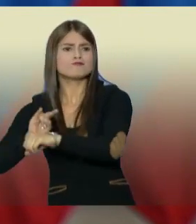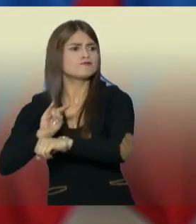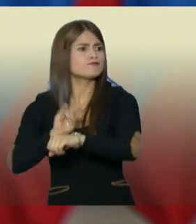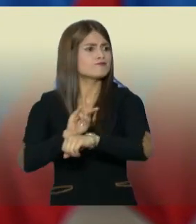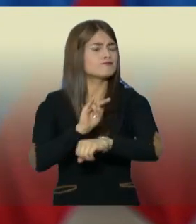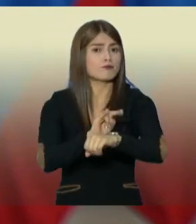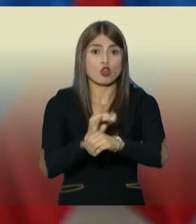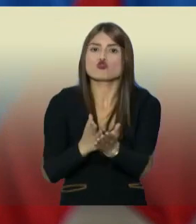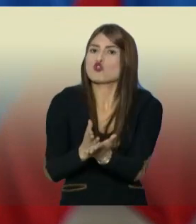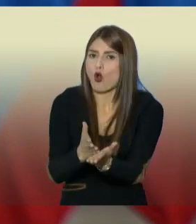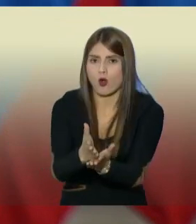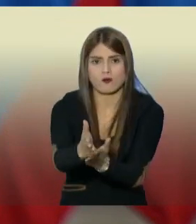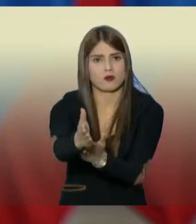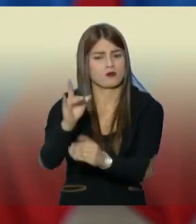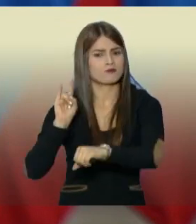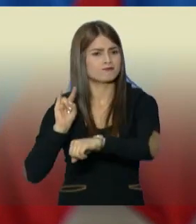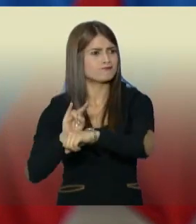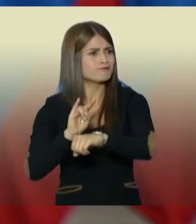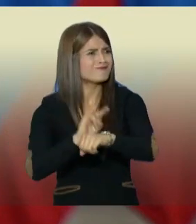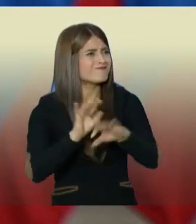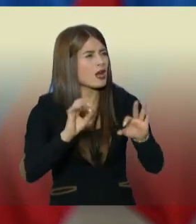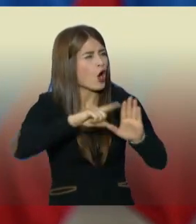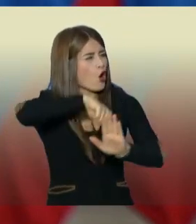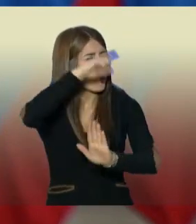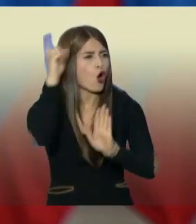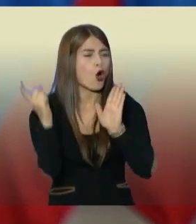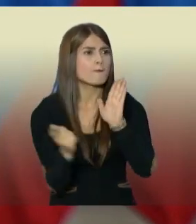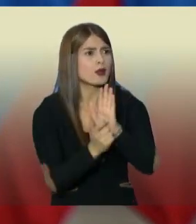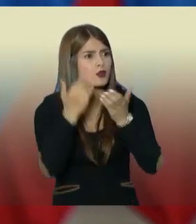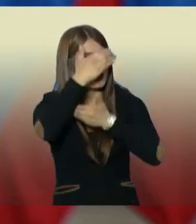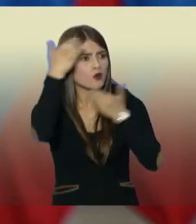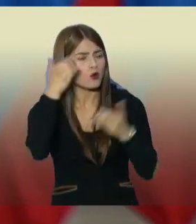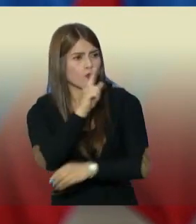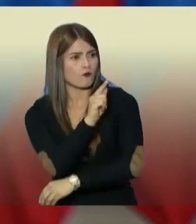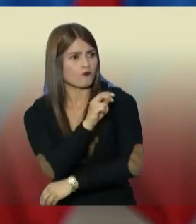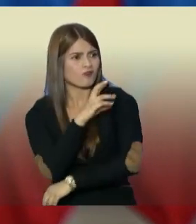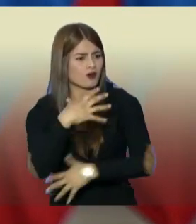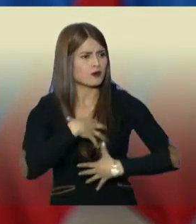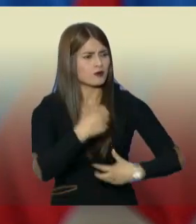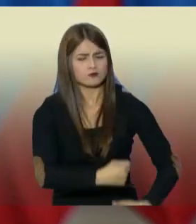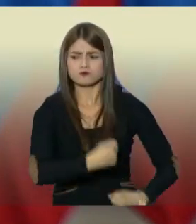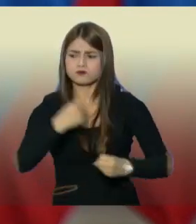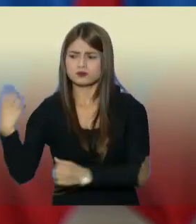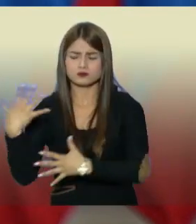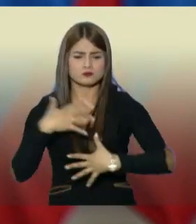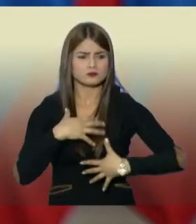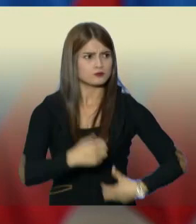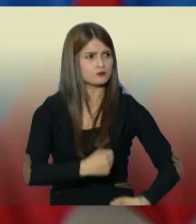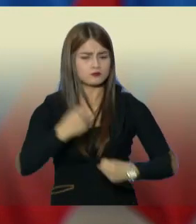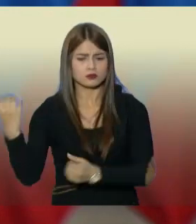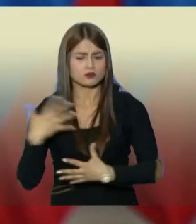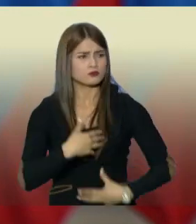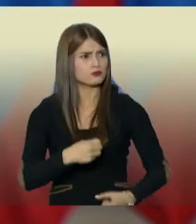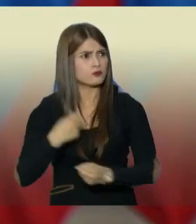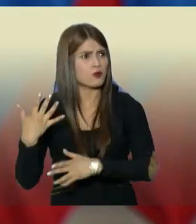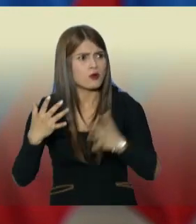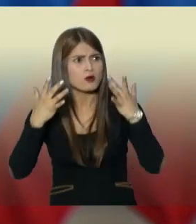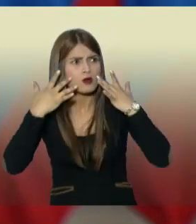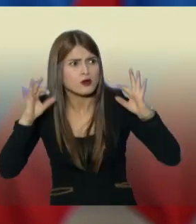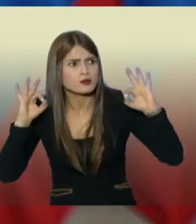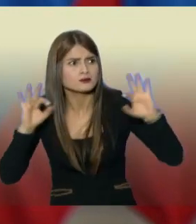certificar que la última arma de las FARC ha sido entregada y retirada del territorio